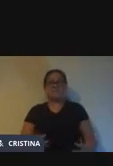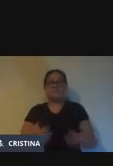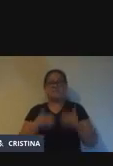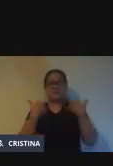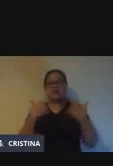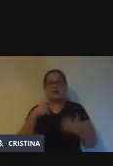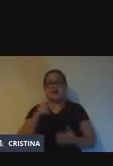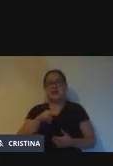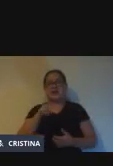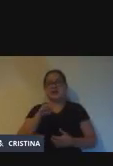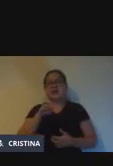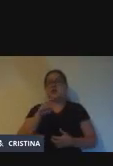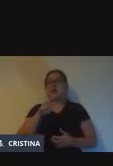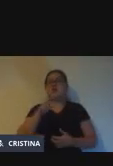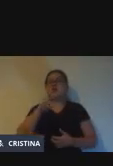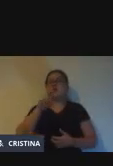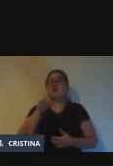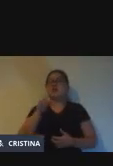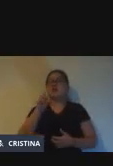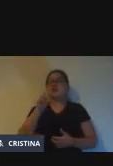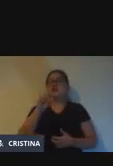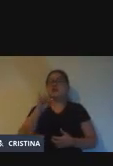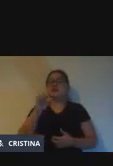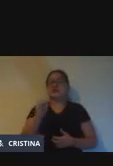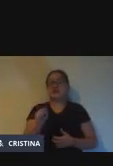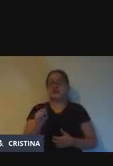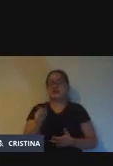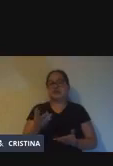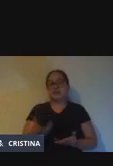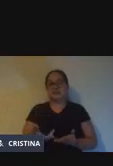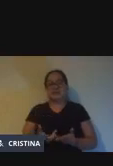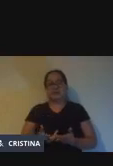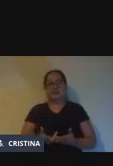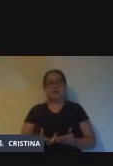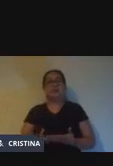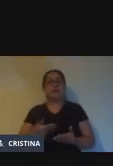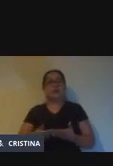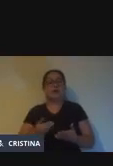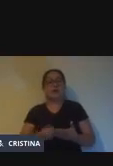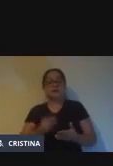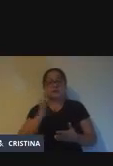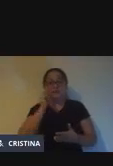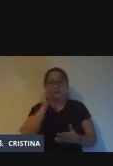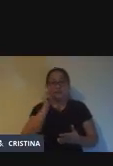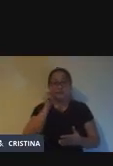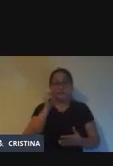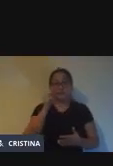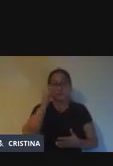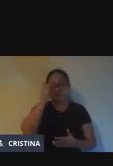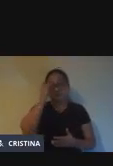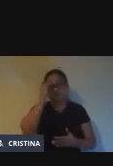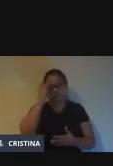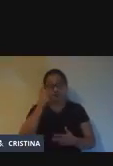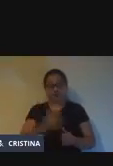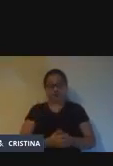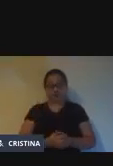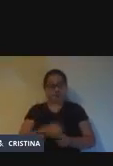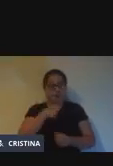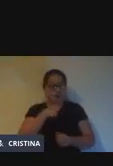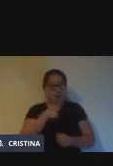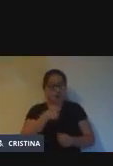la histeria. Entonces, vamos empatando que estoy